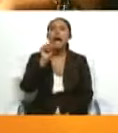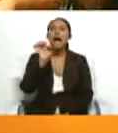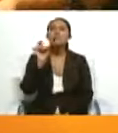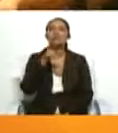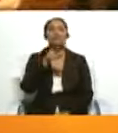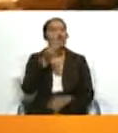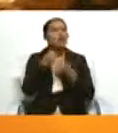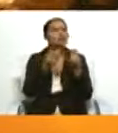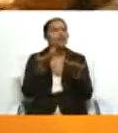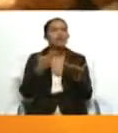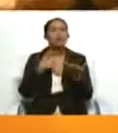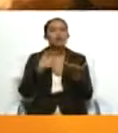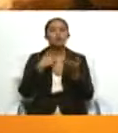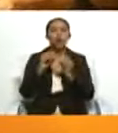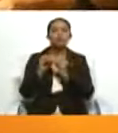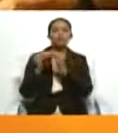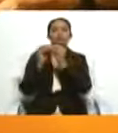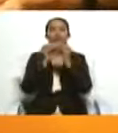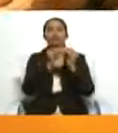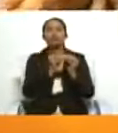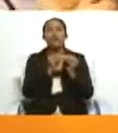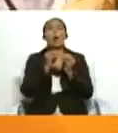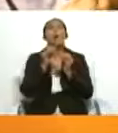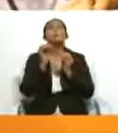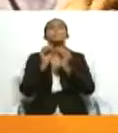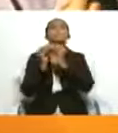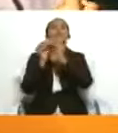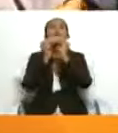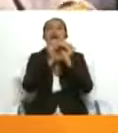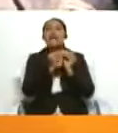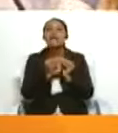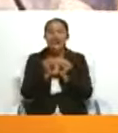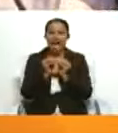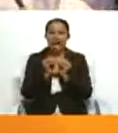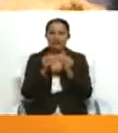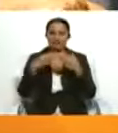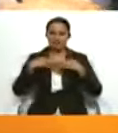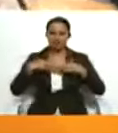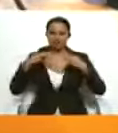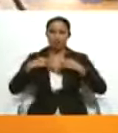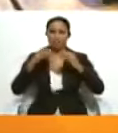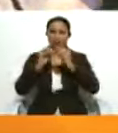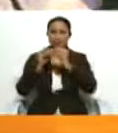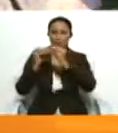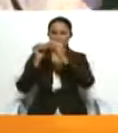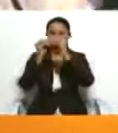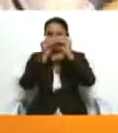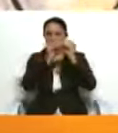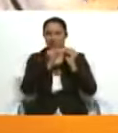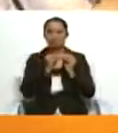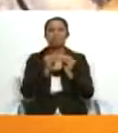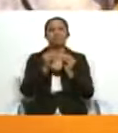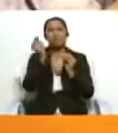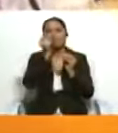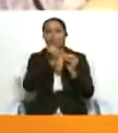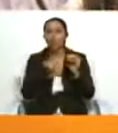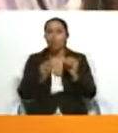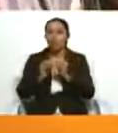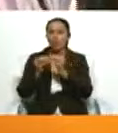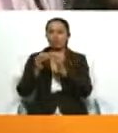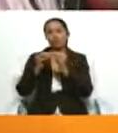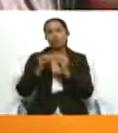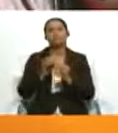la fabricación de muñecas artesanales. ¿Muñecas de? De trapo. ¿Cómo le parece este registro y que su trabajo